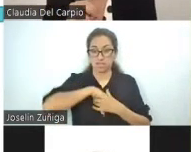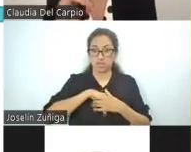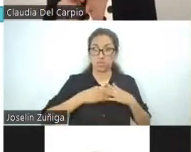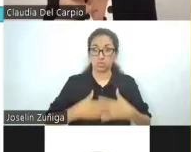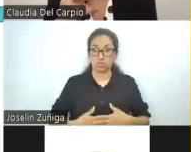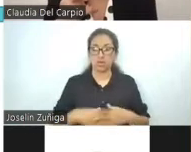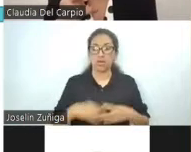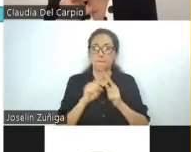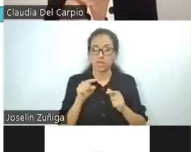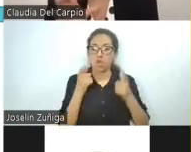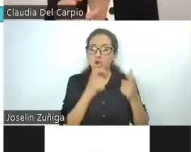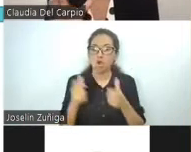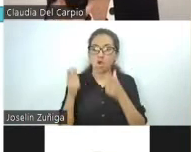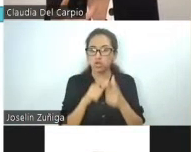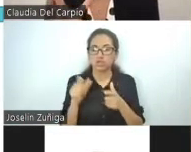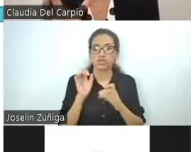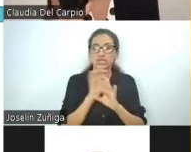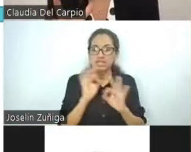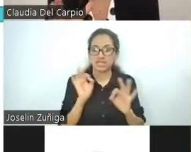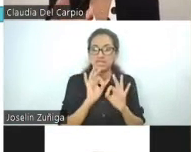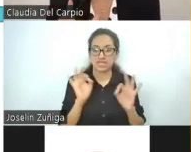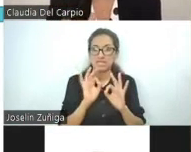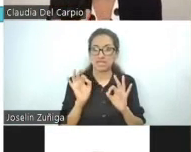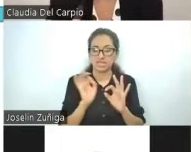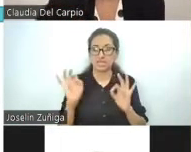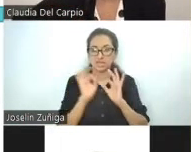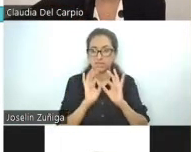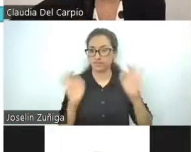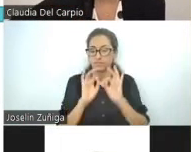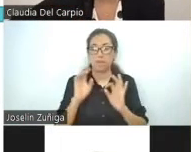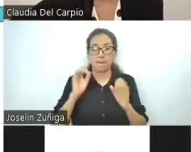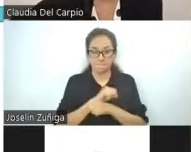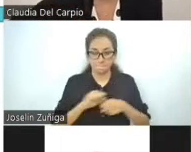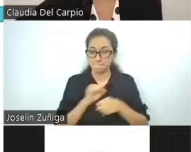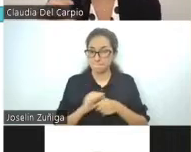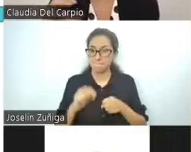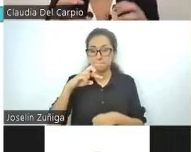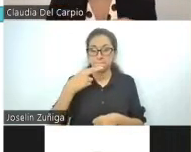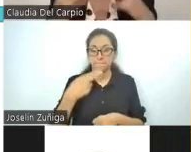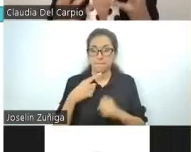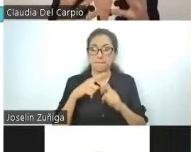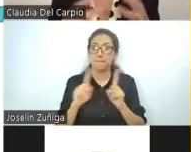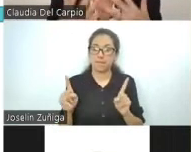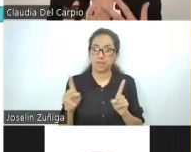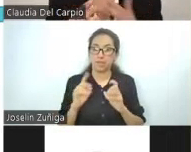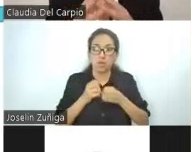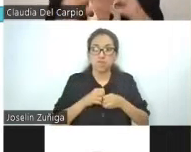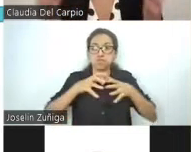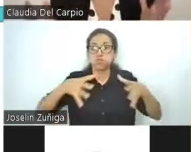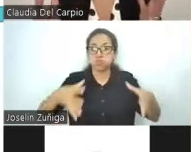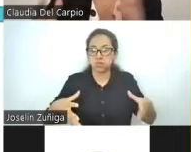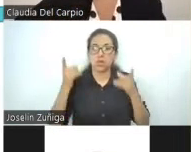debiera estar controlado con una adecuada microbiota y un adecuado pH vaginal, pero que prolifera nuevamente